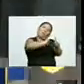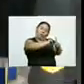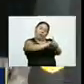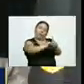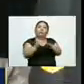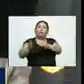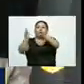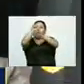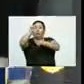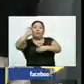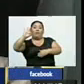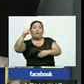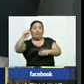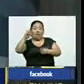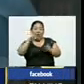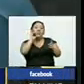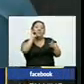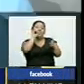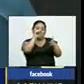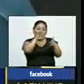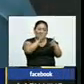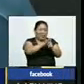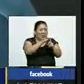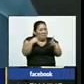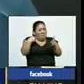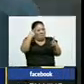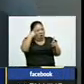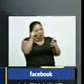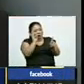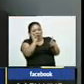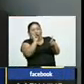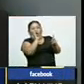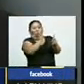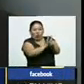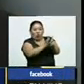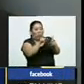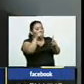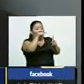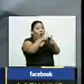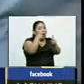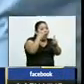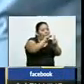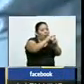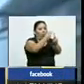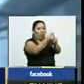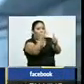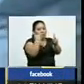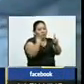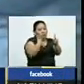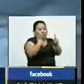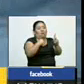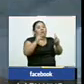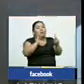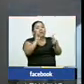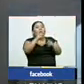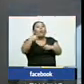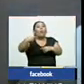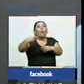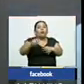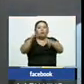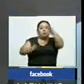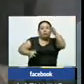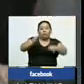La Fiscalía cataloga el hecho como un crimen de odio debido a la condición de la víctima. La audiencia inicial se programó para el próximo